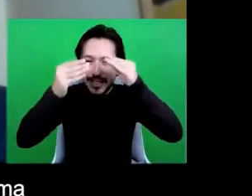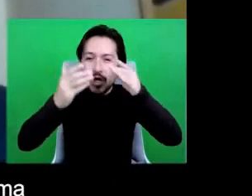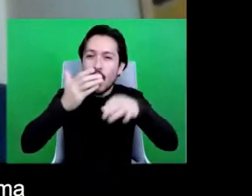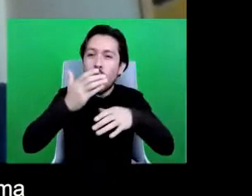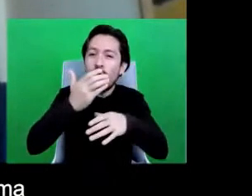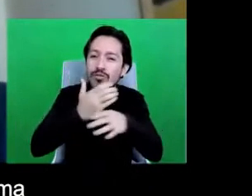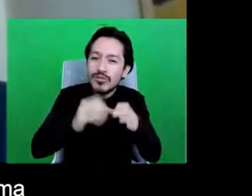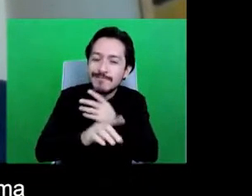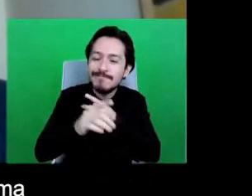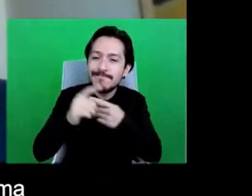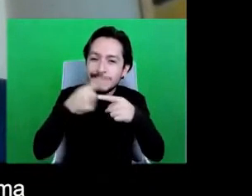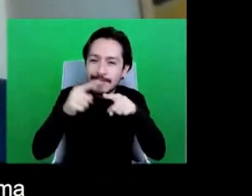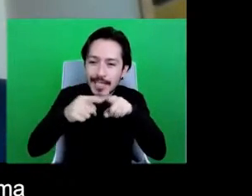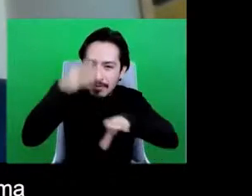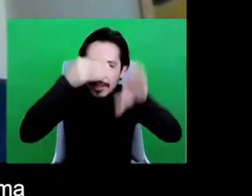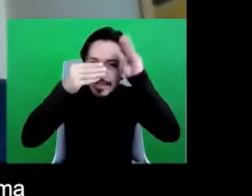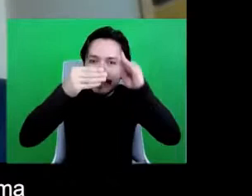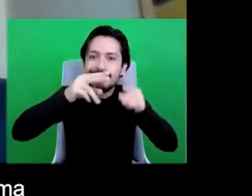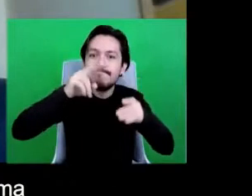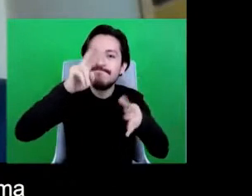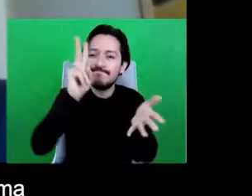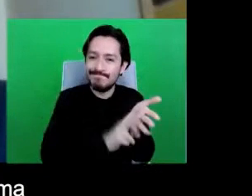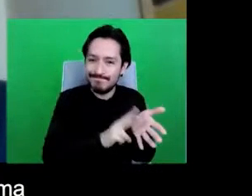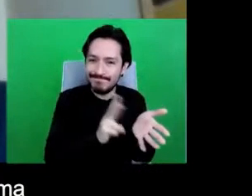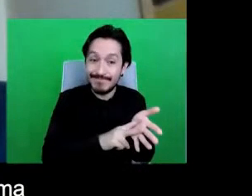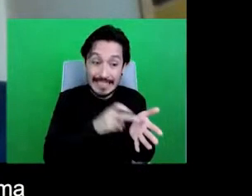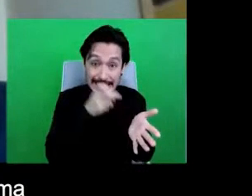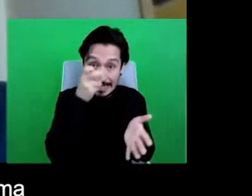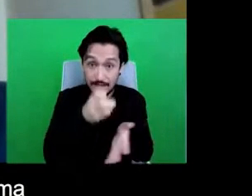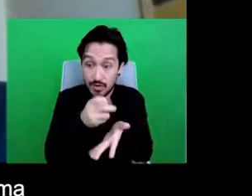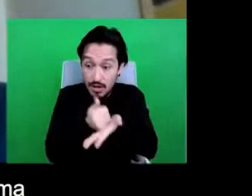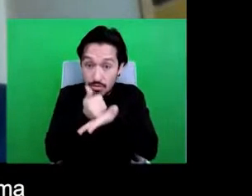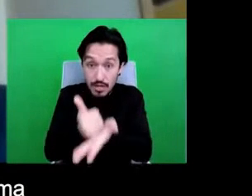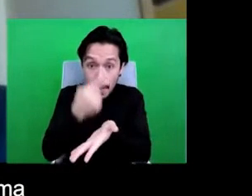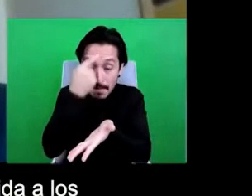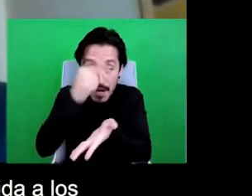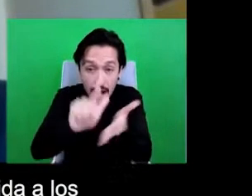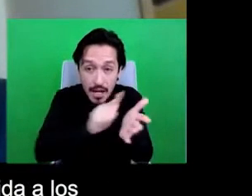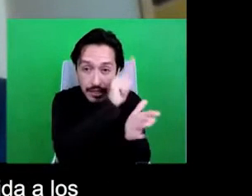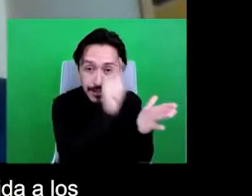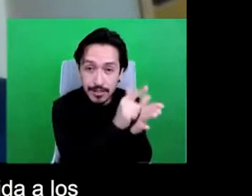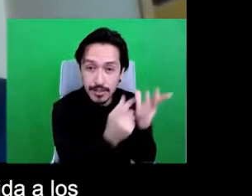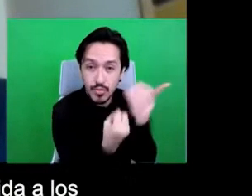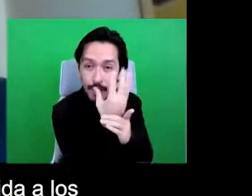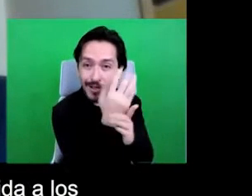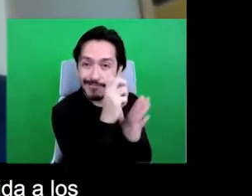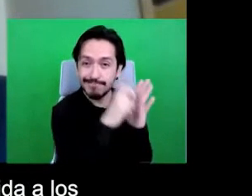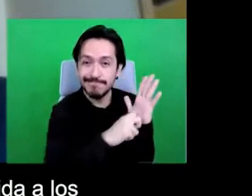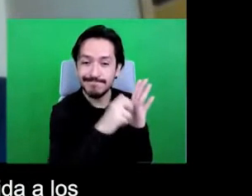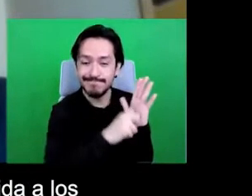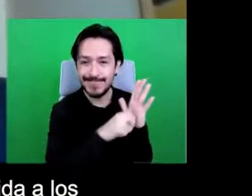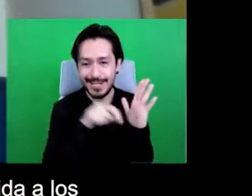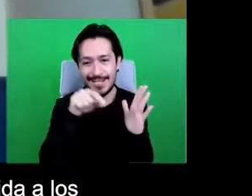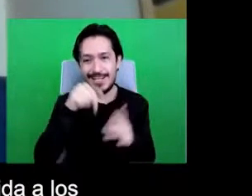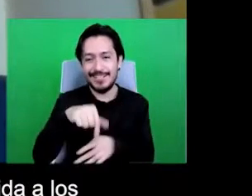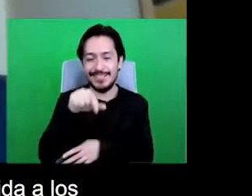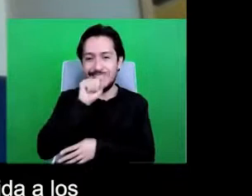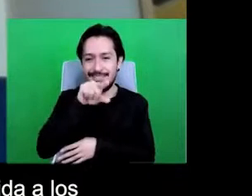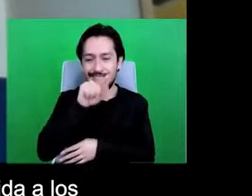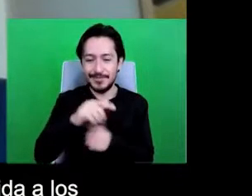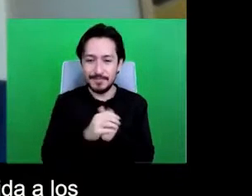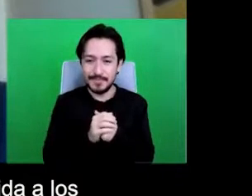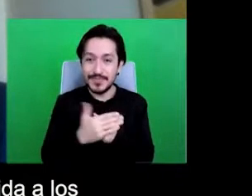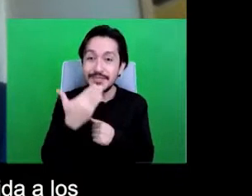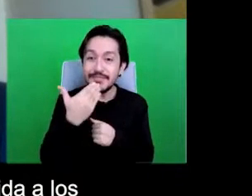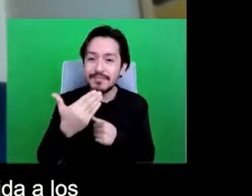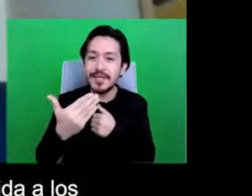contenidos de valor que van a dar forma a la nueva política pública cultural de Jalisco. Y me emociona mucho también darles la bienvenida